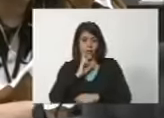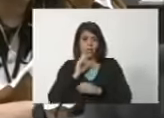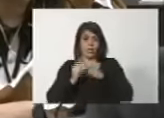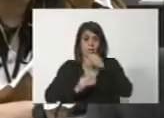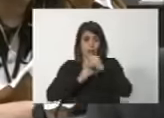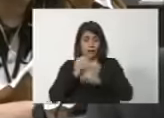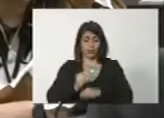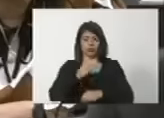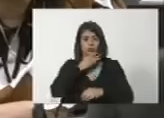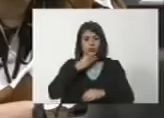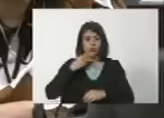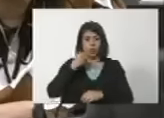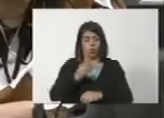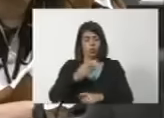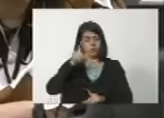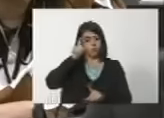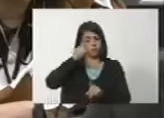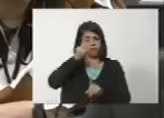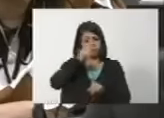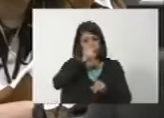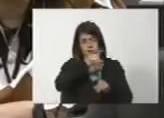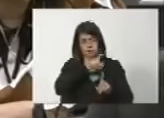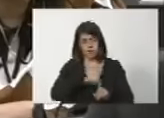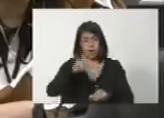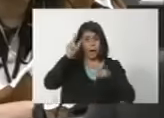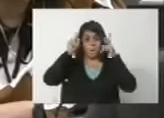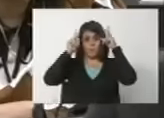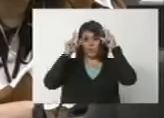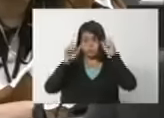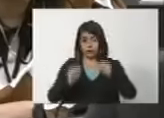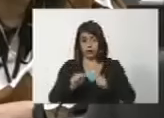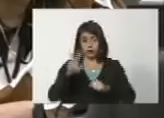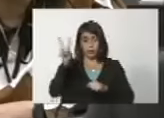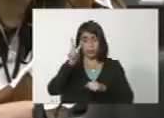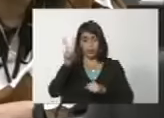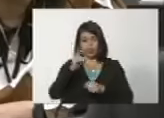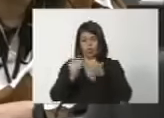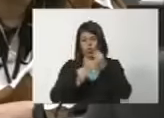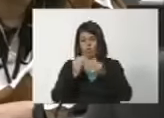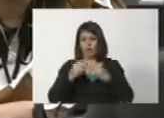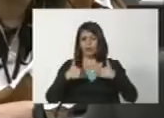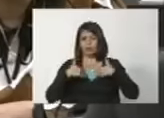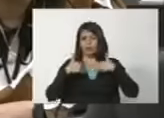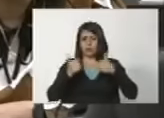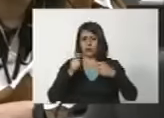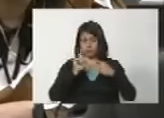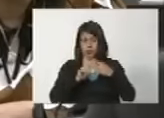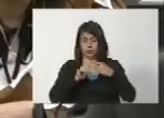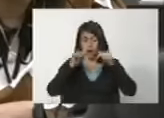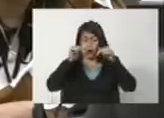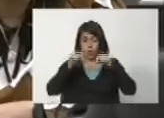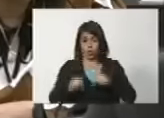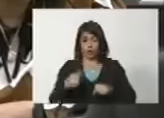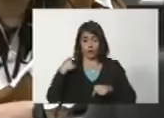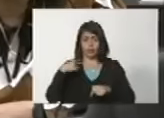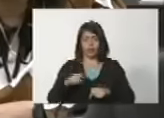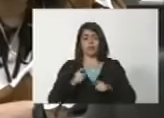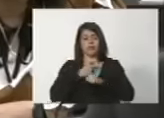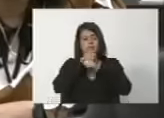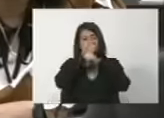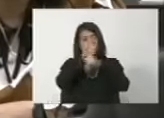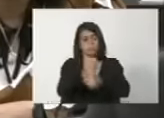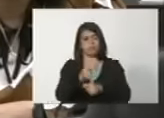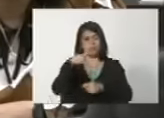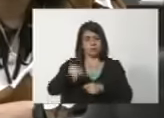llevado a jóvenes formados por profesionales venezolanos en materia de salud y que hoy han tenido títulos